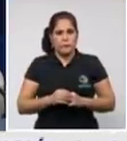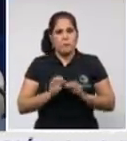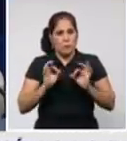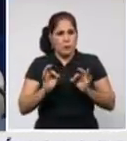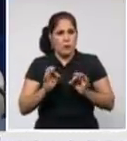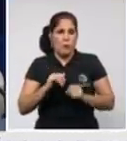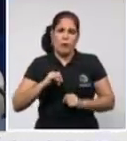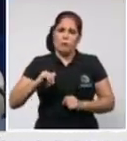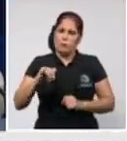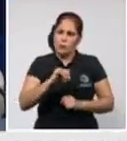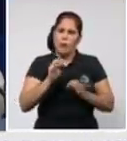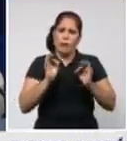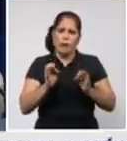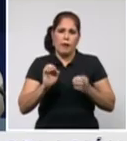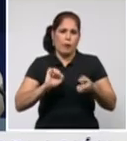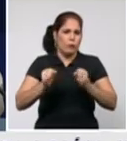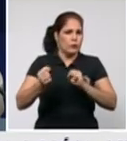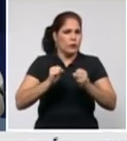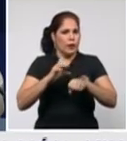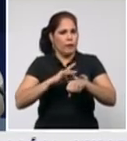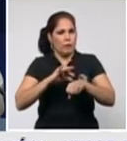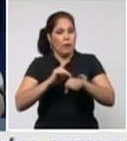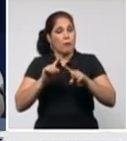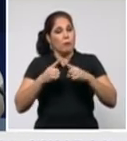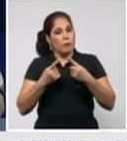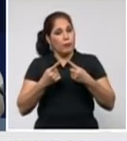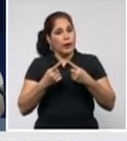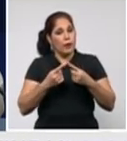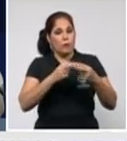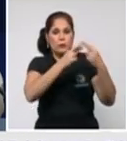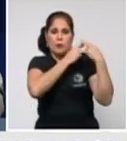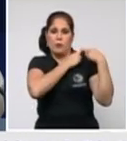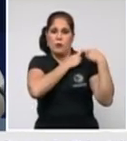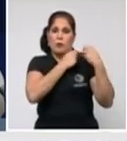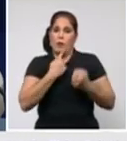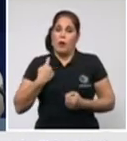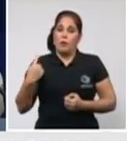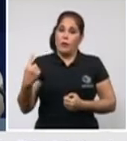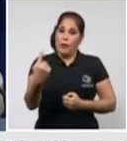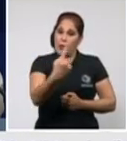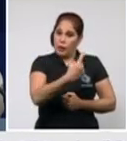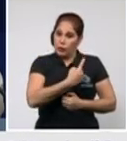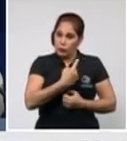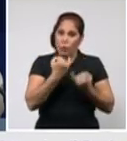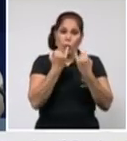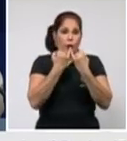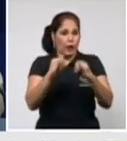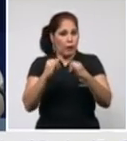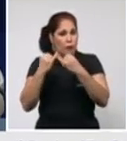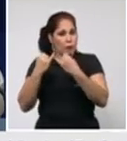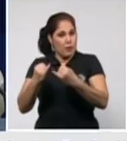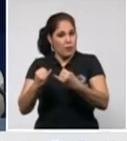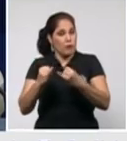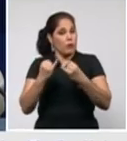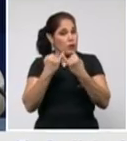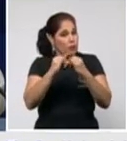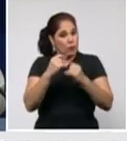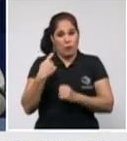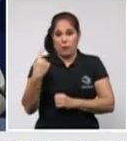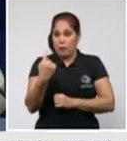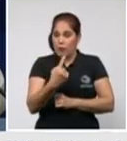bueno, pues indiscutiblemente la responsabilidad individual, el cumplimiento de las medidas, y cuando digo